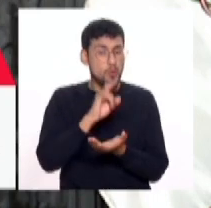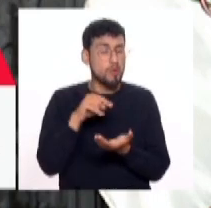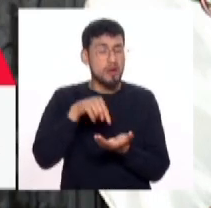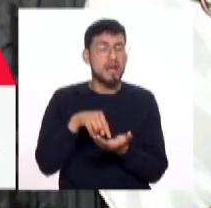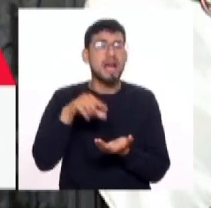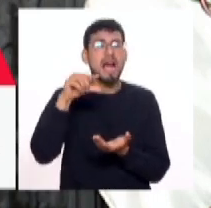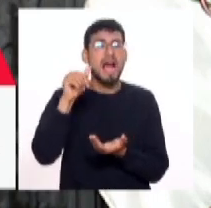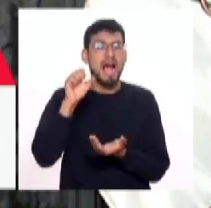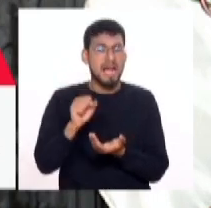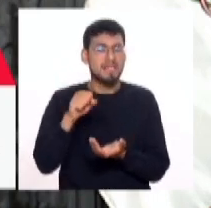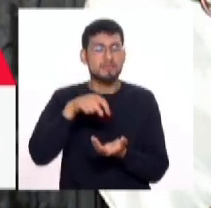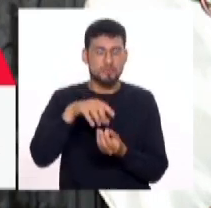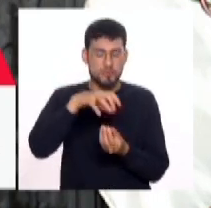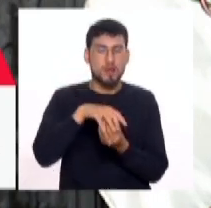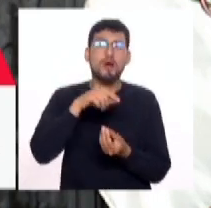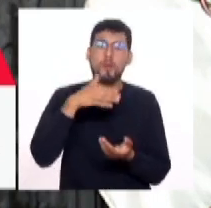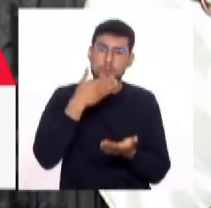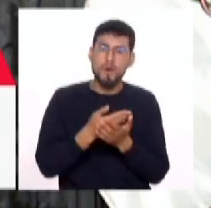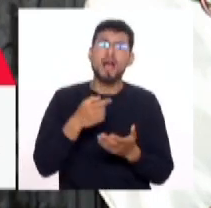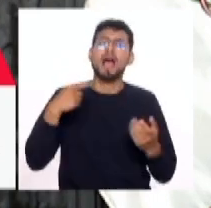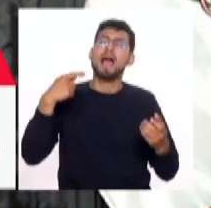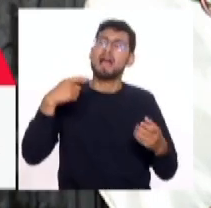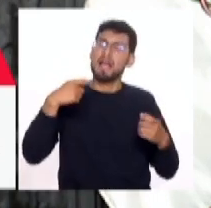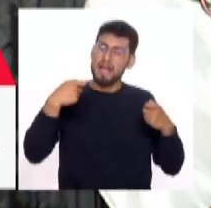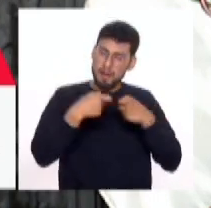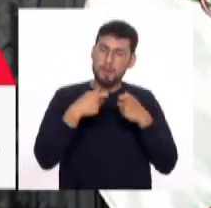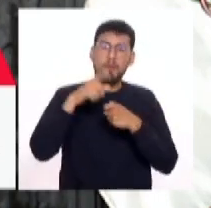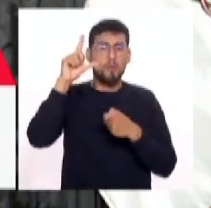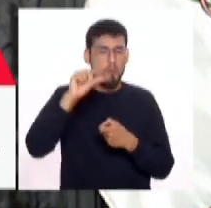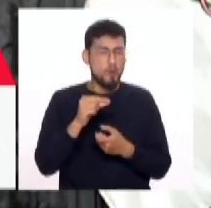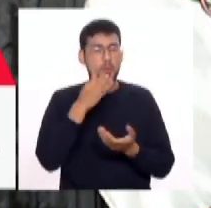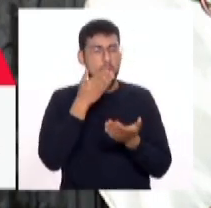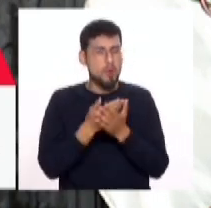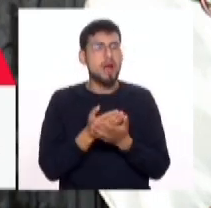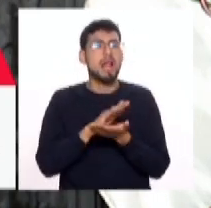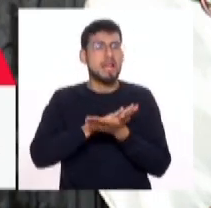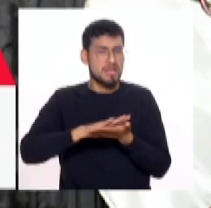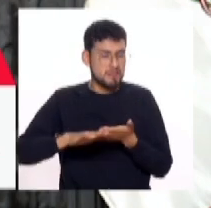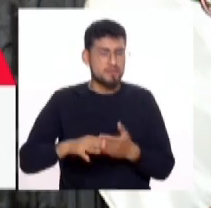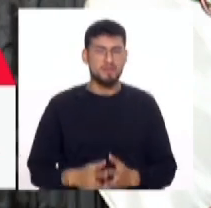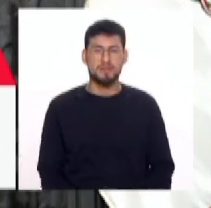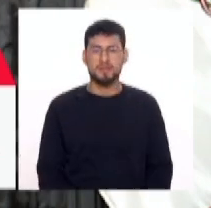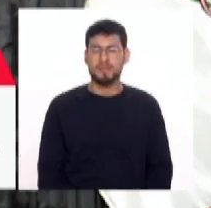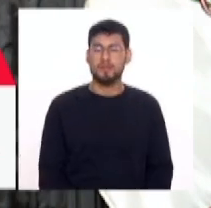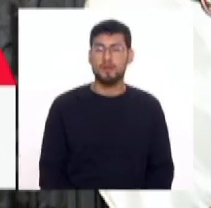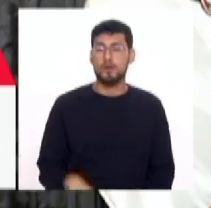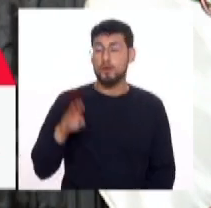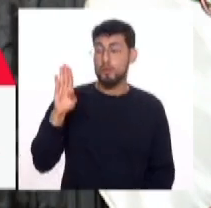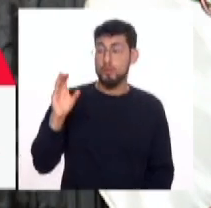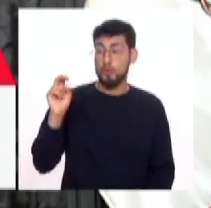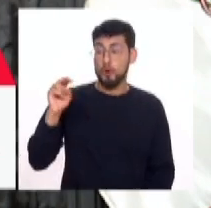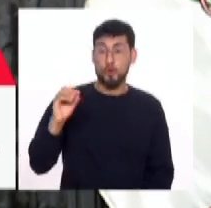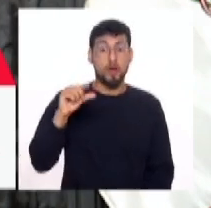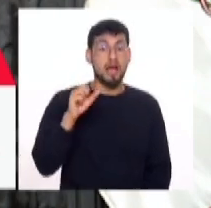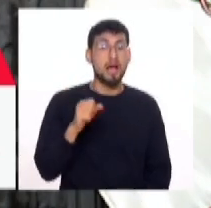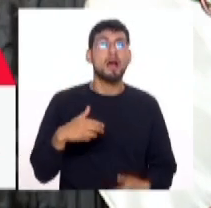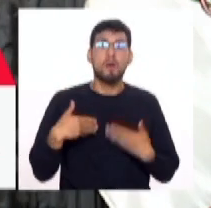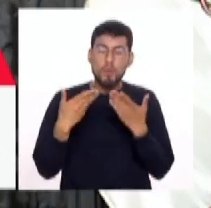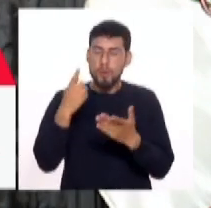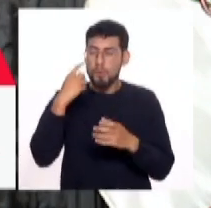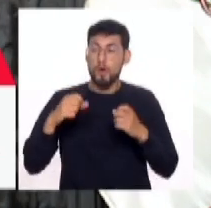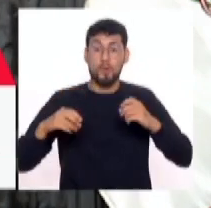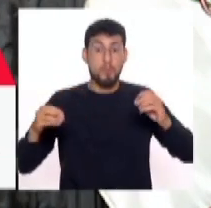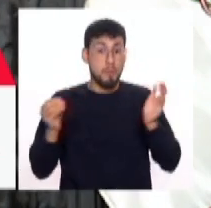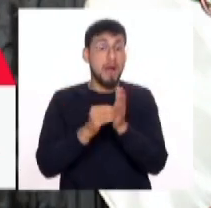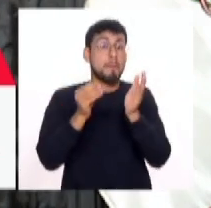como una alternativa energética, económica, limpia y segura. El Bonogás contribuye a la masificación del gas